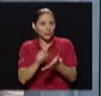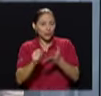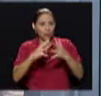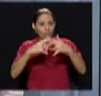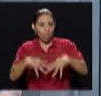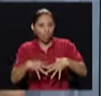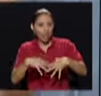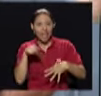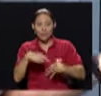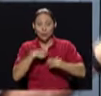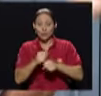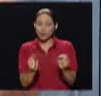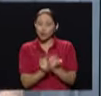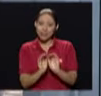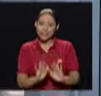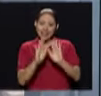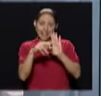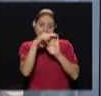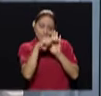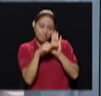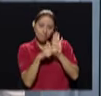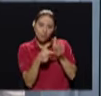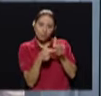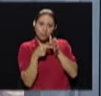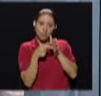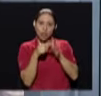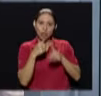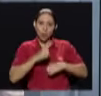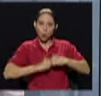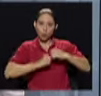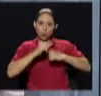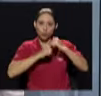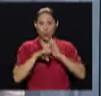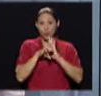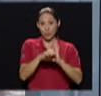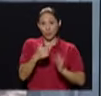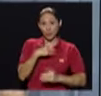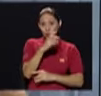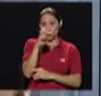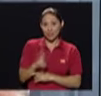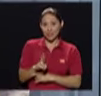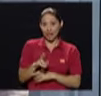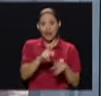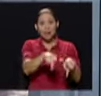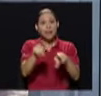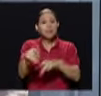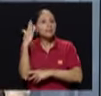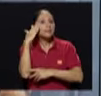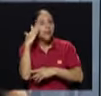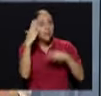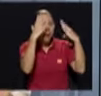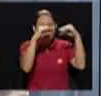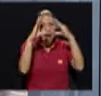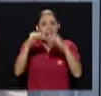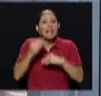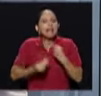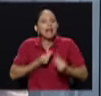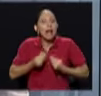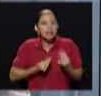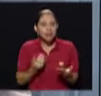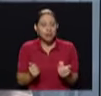eso lo hacemos con un excelente código de construcción como tenemos en Costa Rica, con la preparación de la población, con que la gente sepa